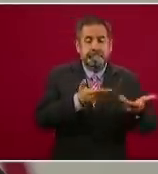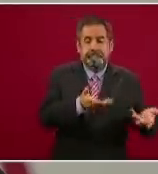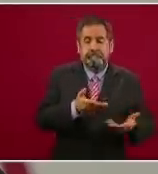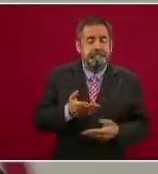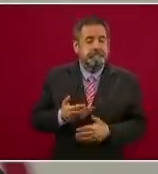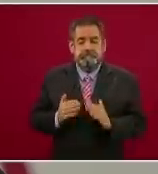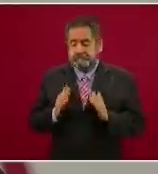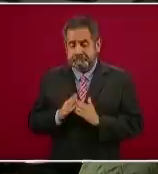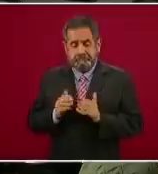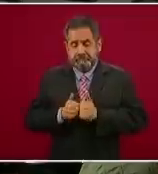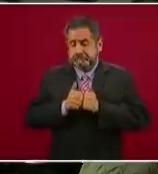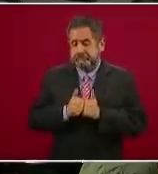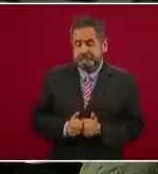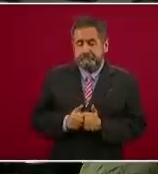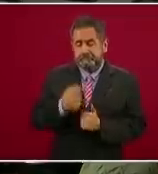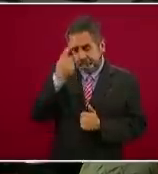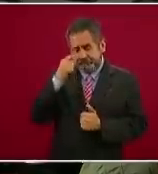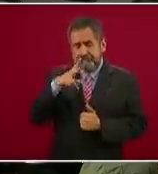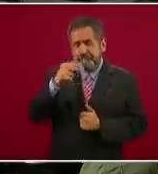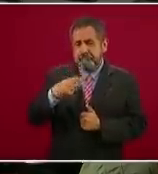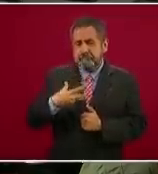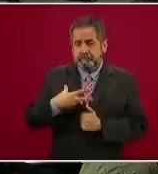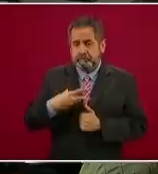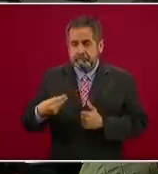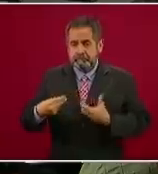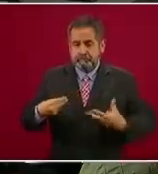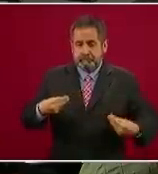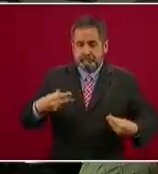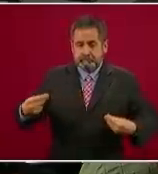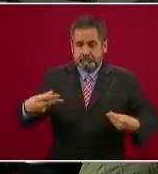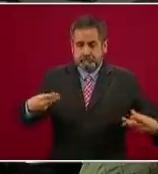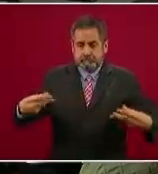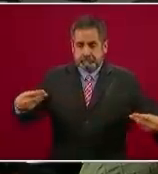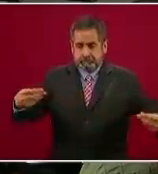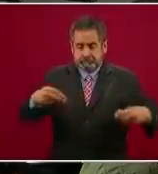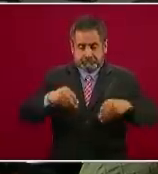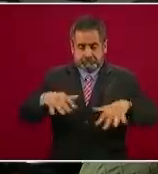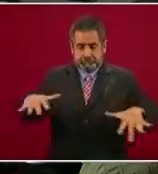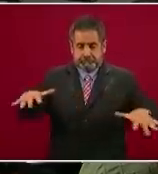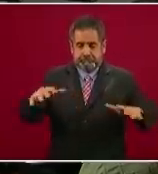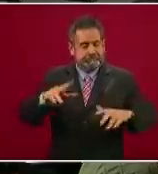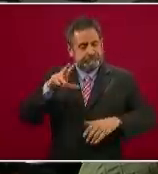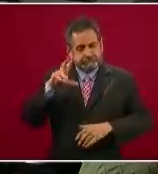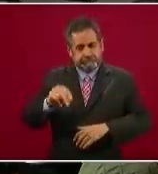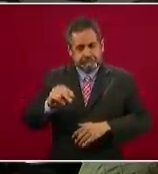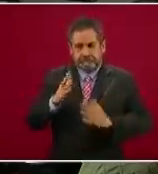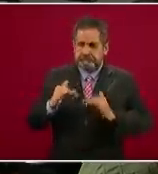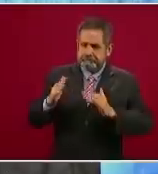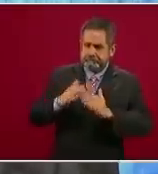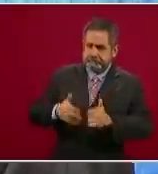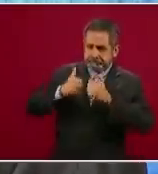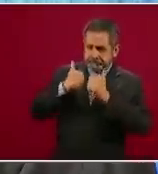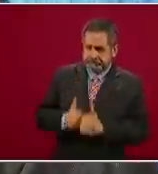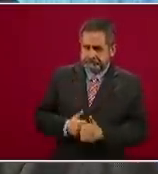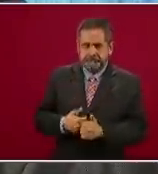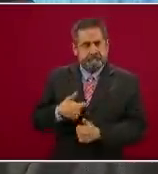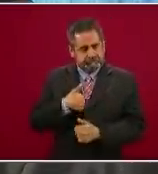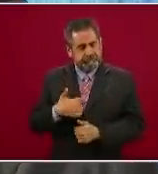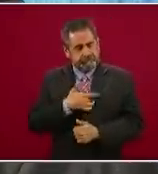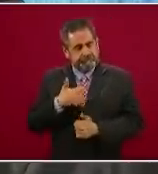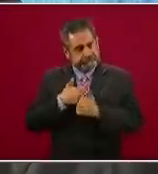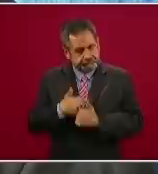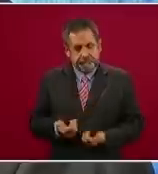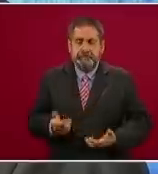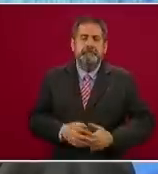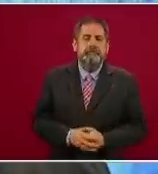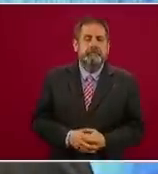a los vecinos, a las colegas del trabajo, a que no se contagien. Quedarse en casa, autoconfinarse.